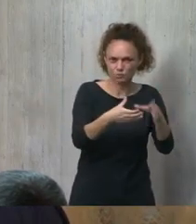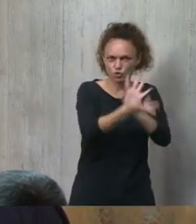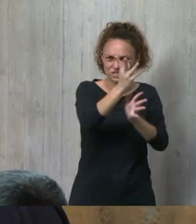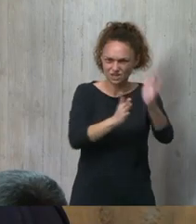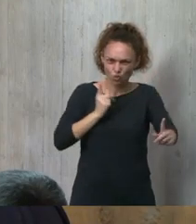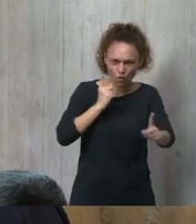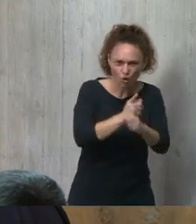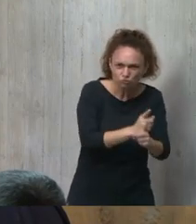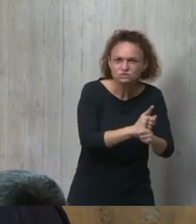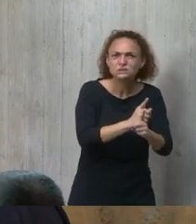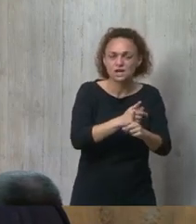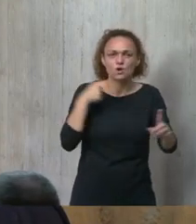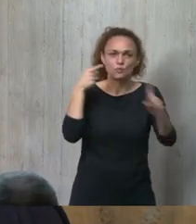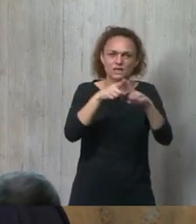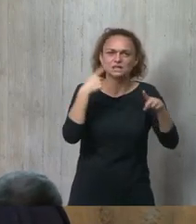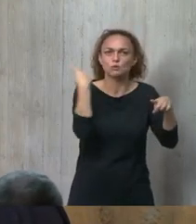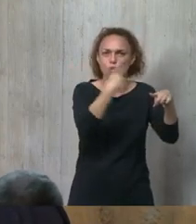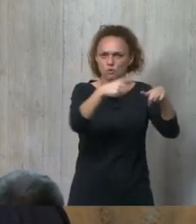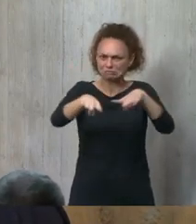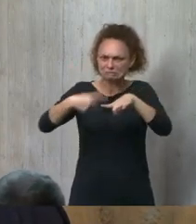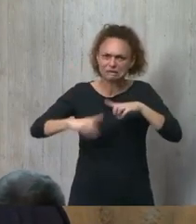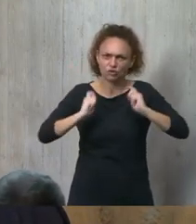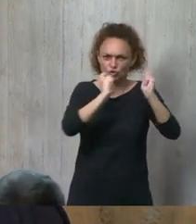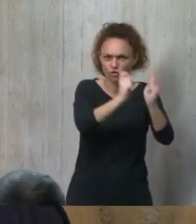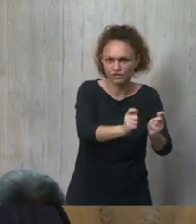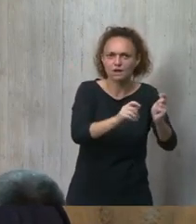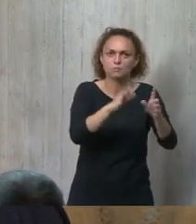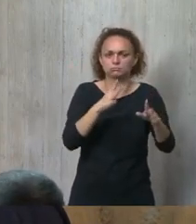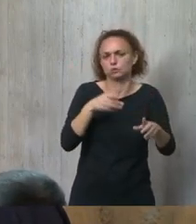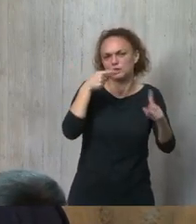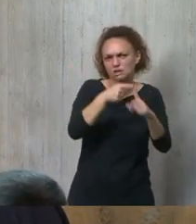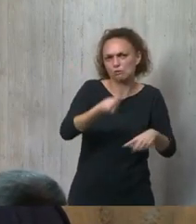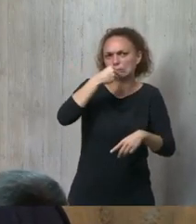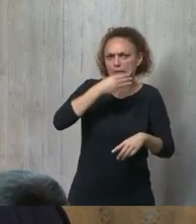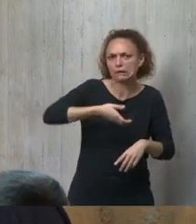lleguen necesarios para el avituallamiento a todos los equipos de intervención.